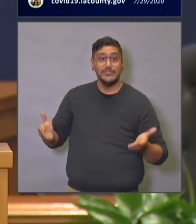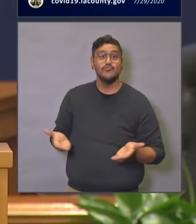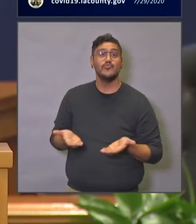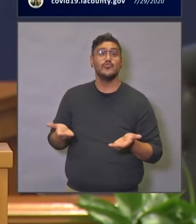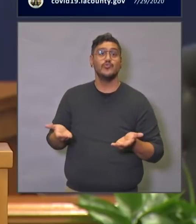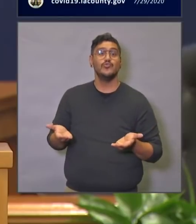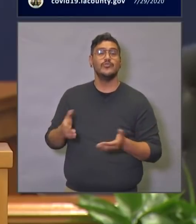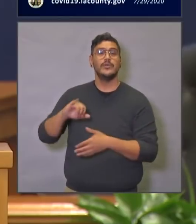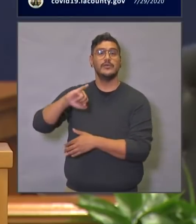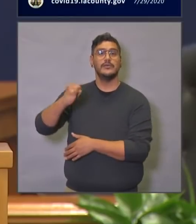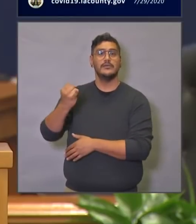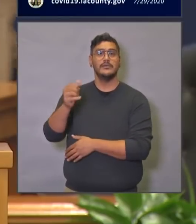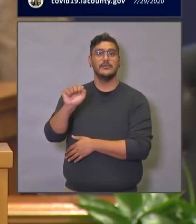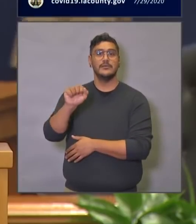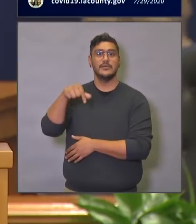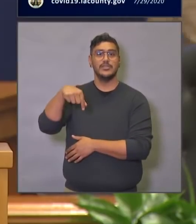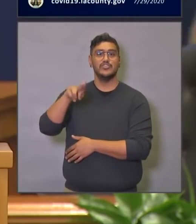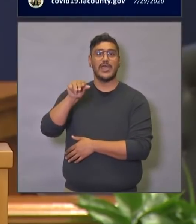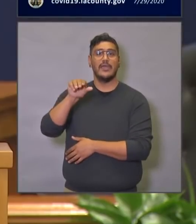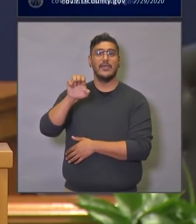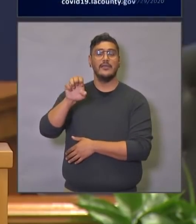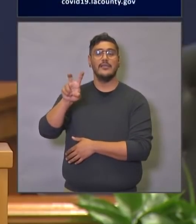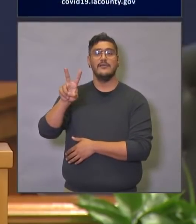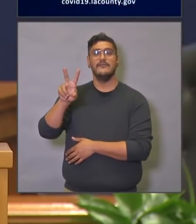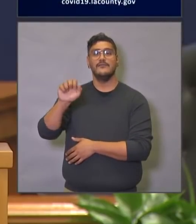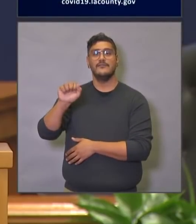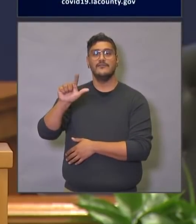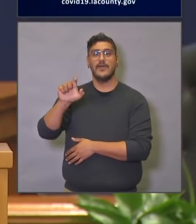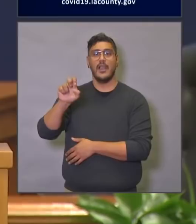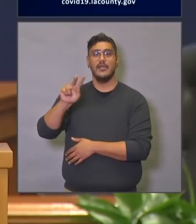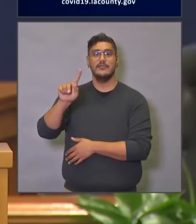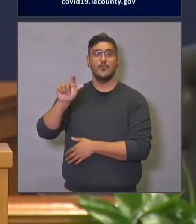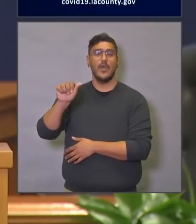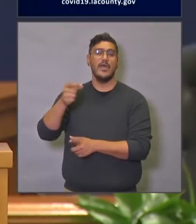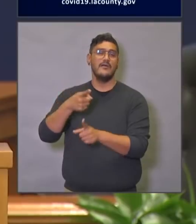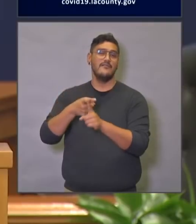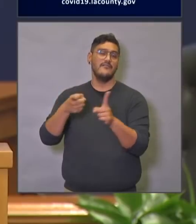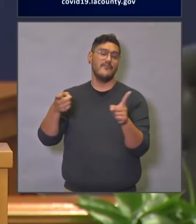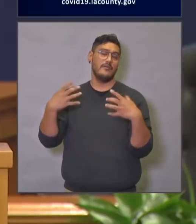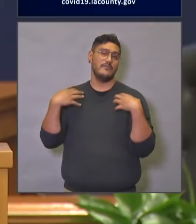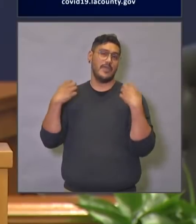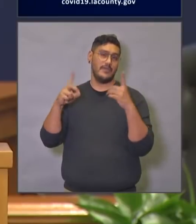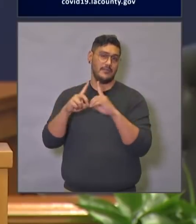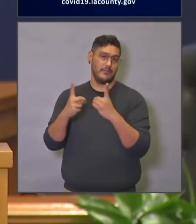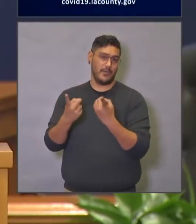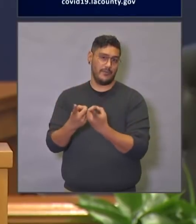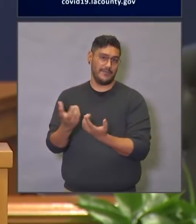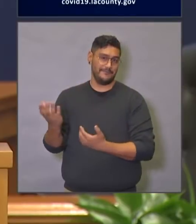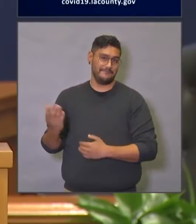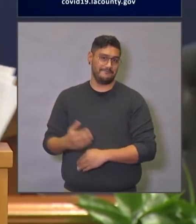presentar a Jacqueline Valenzuela, está representando el Departamento de Salud.